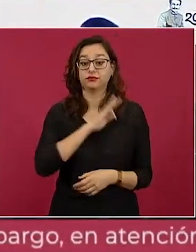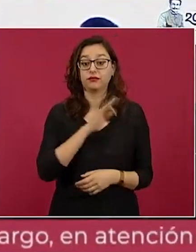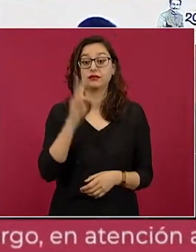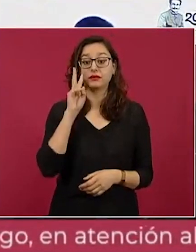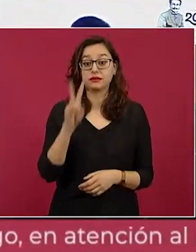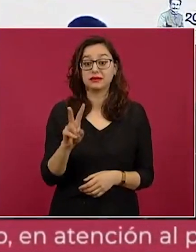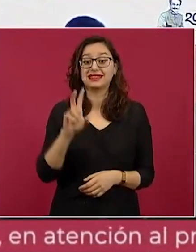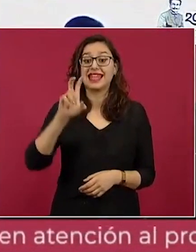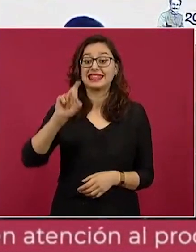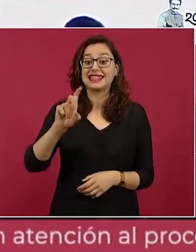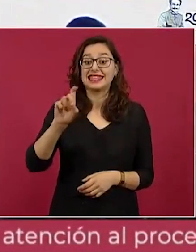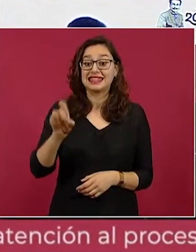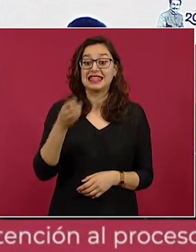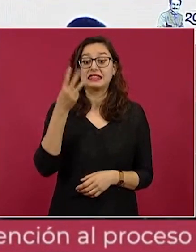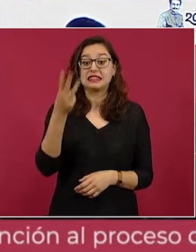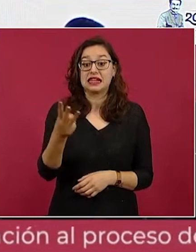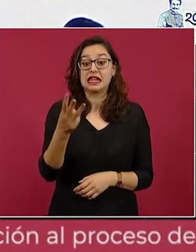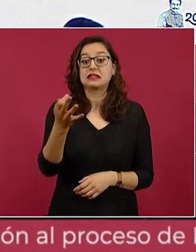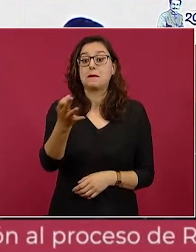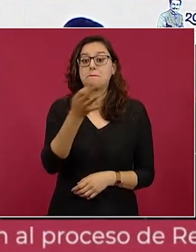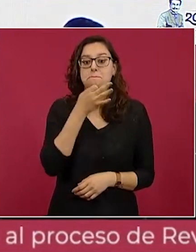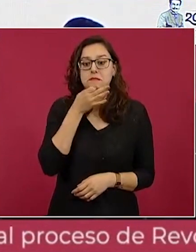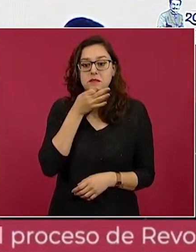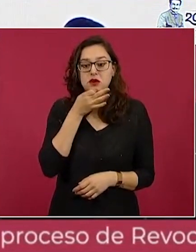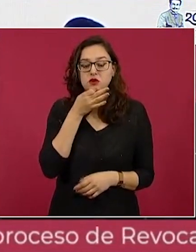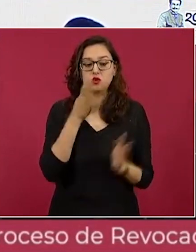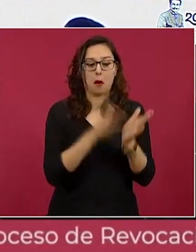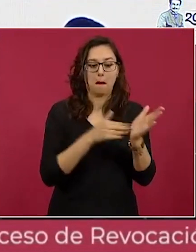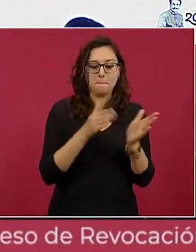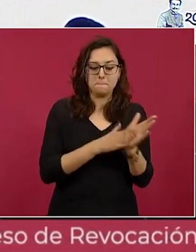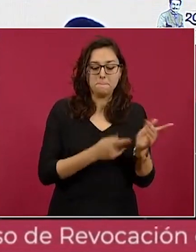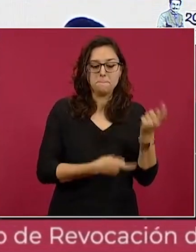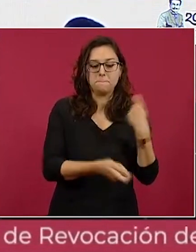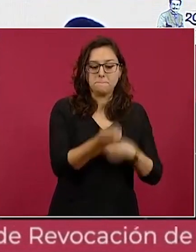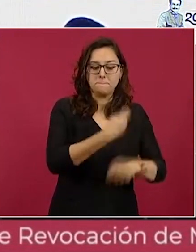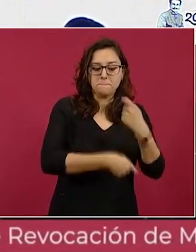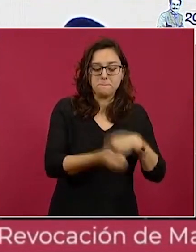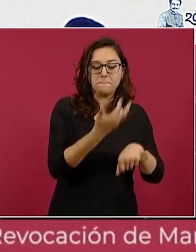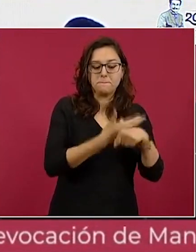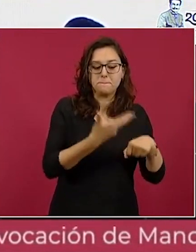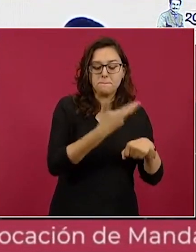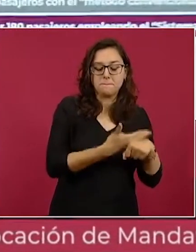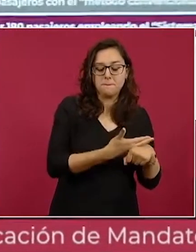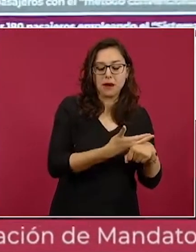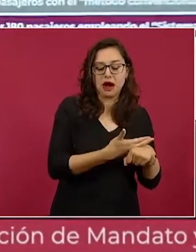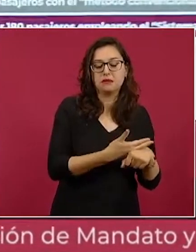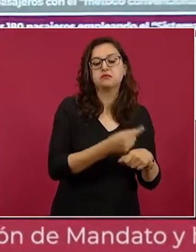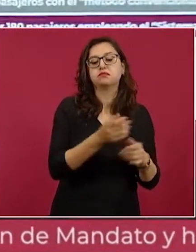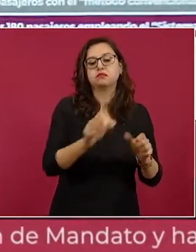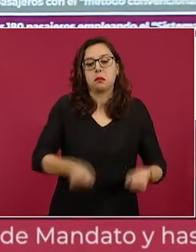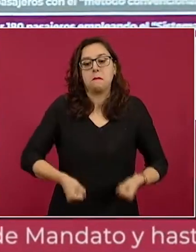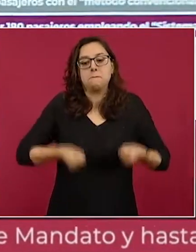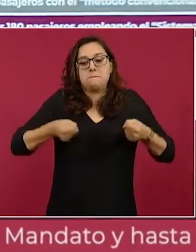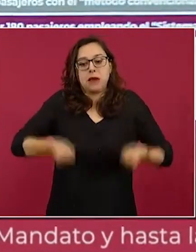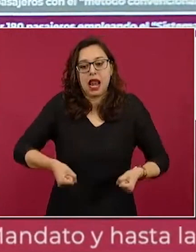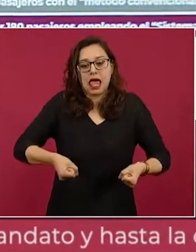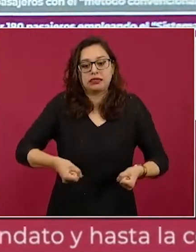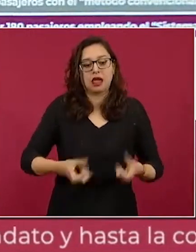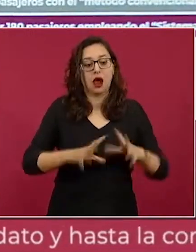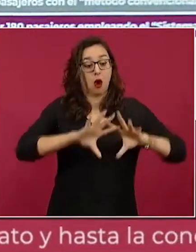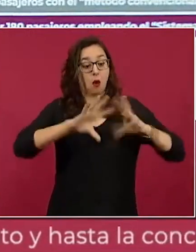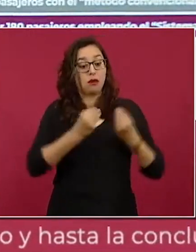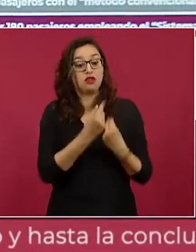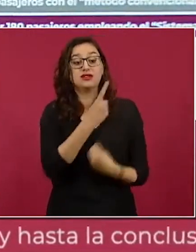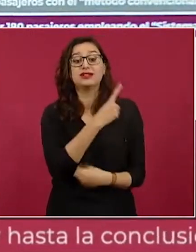son 33 minutos lo que necesitamos para documentar a un grupo de pasajeros de 180 para que